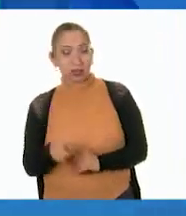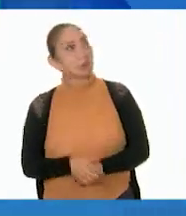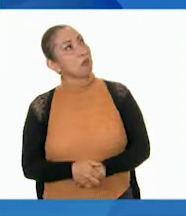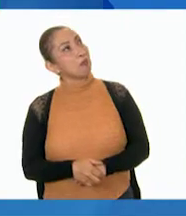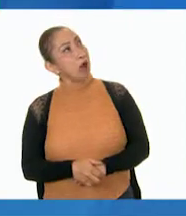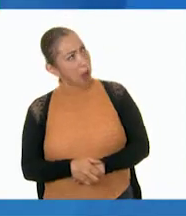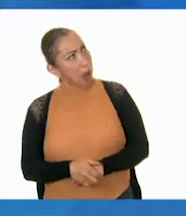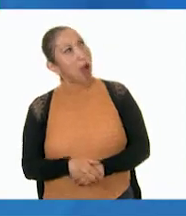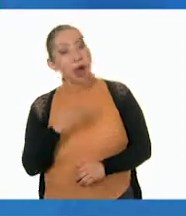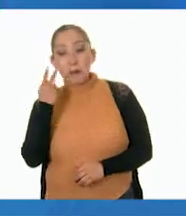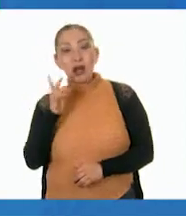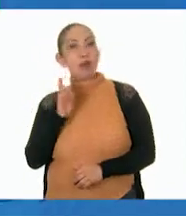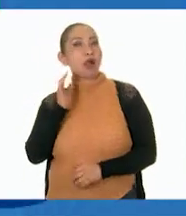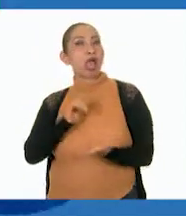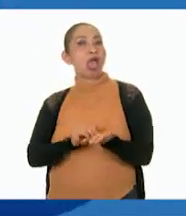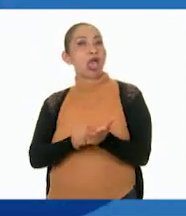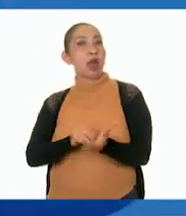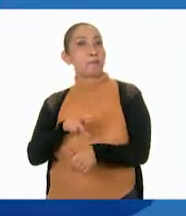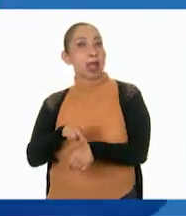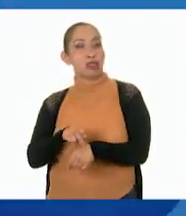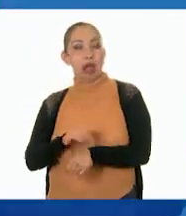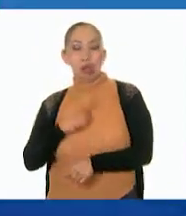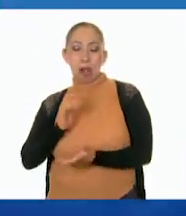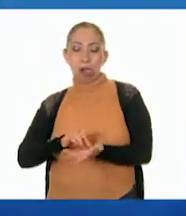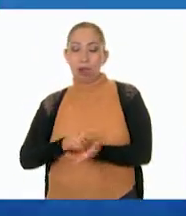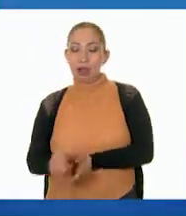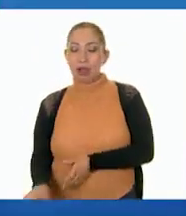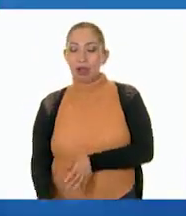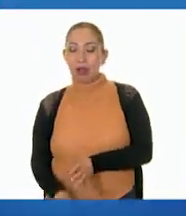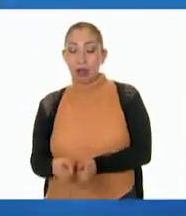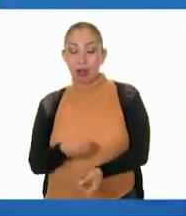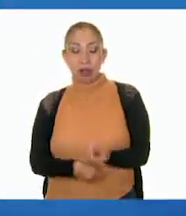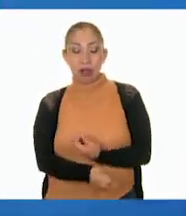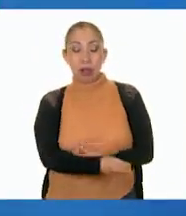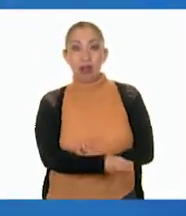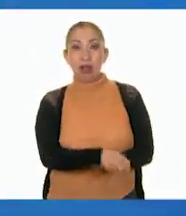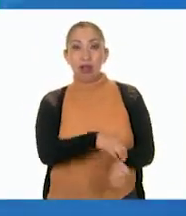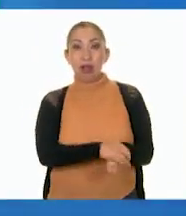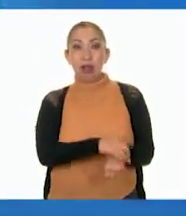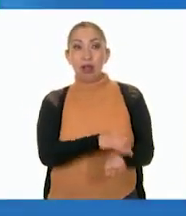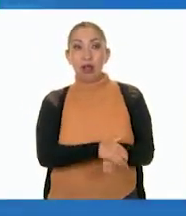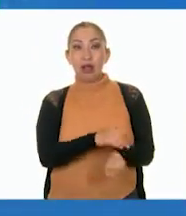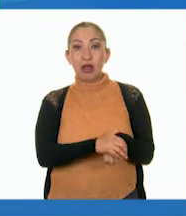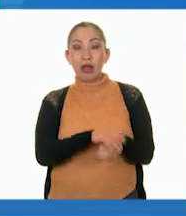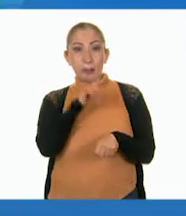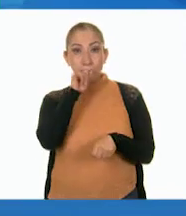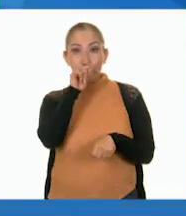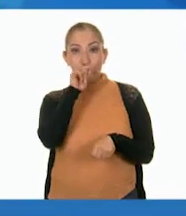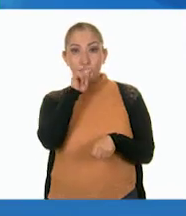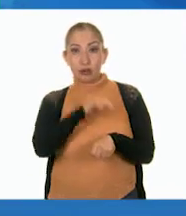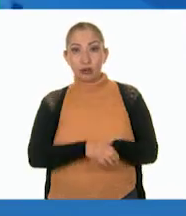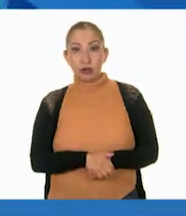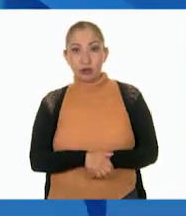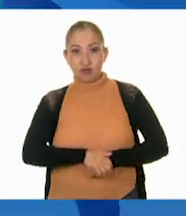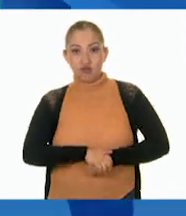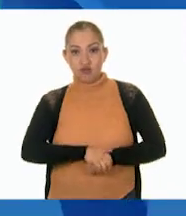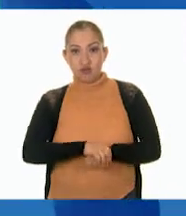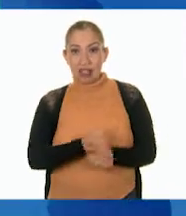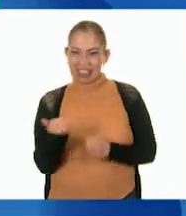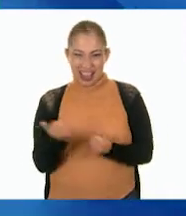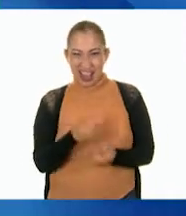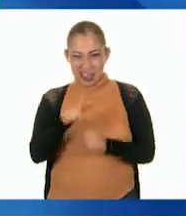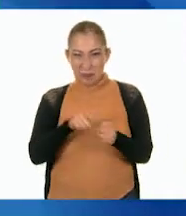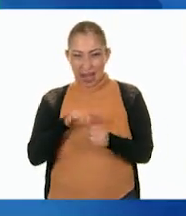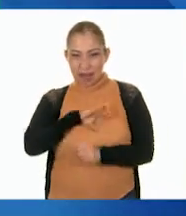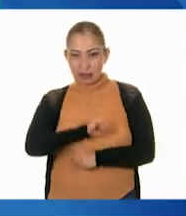hizo como que agarraba otra piedra y la cambió por su amigo el pájaro. Lo agarró y dijo,